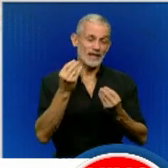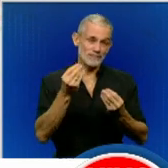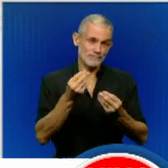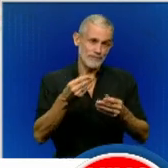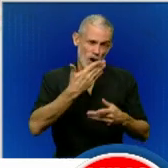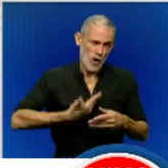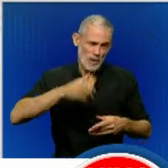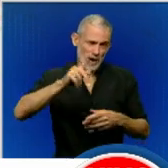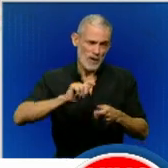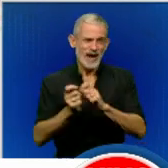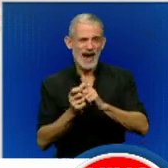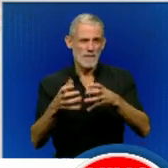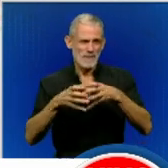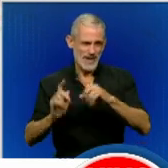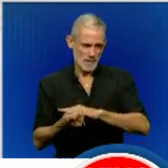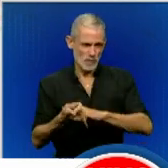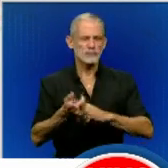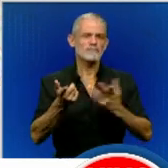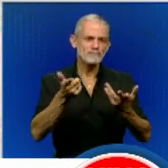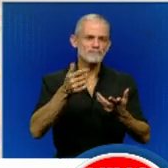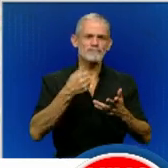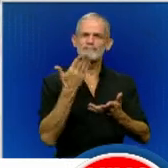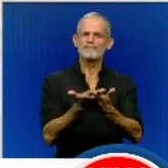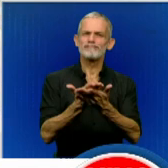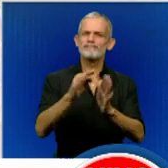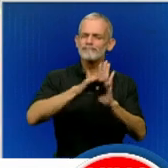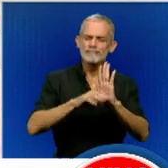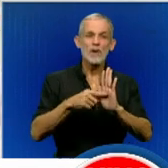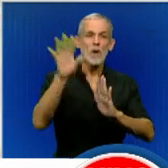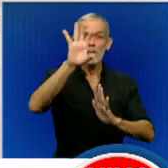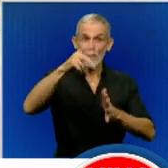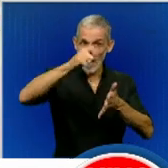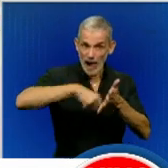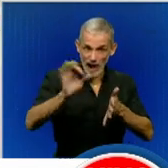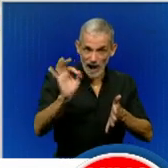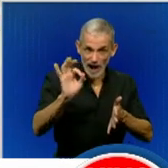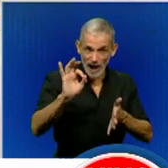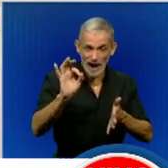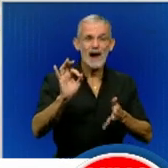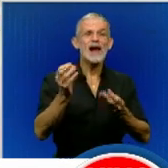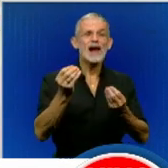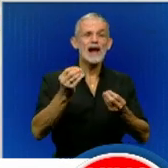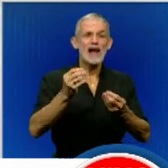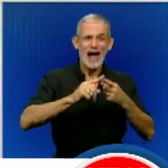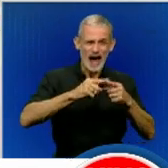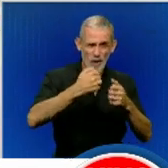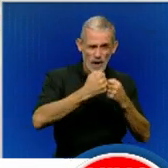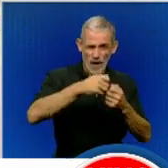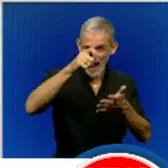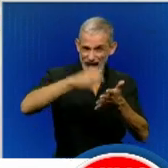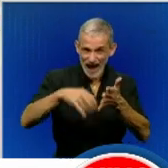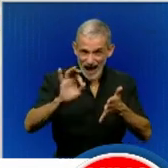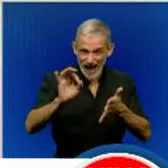cambiemos planteaba que aquellas provincias que no firmarán este consenso fiscal